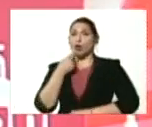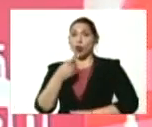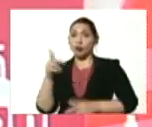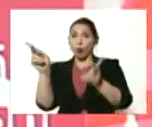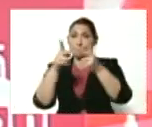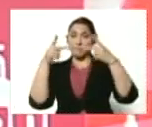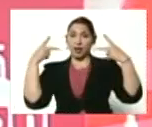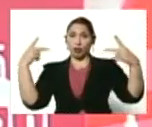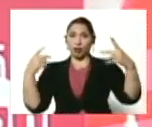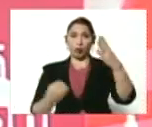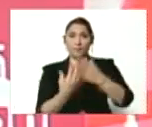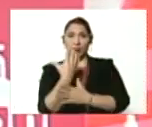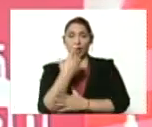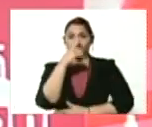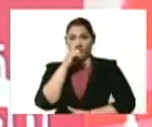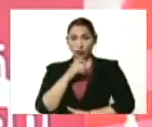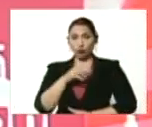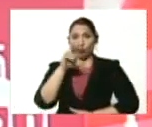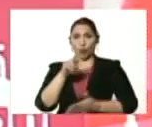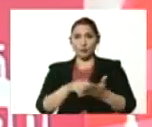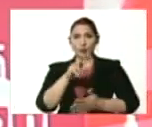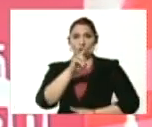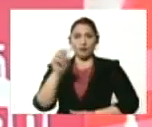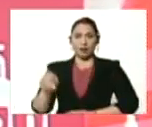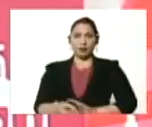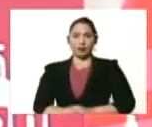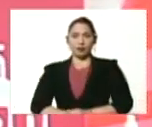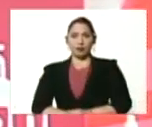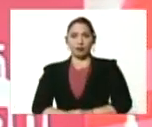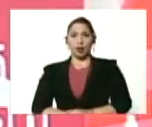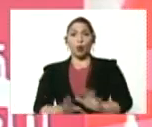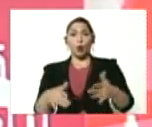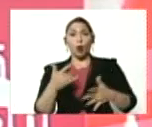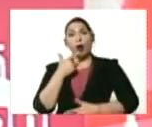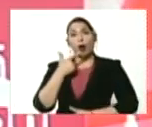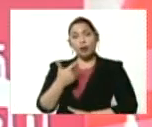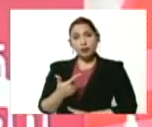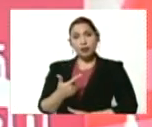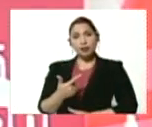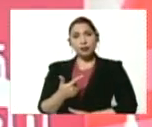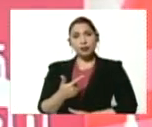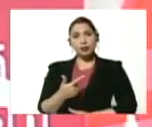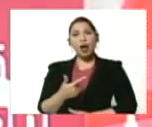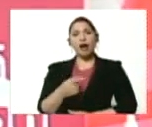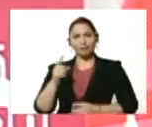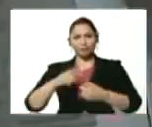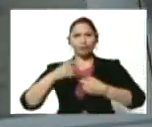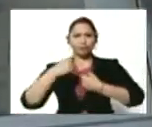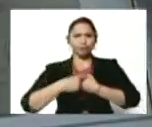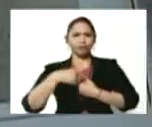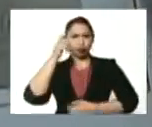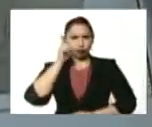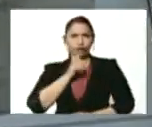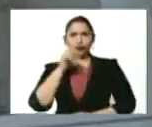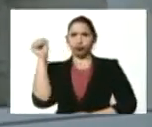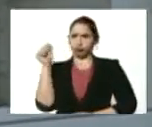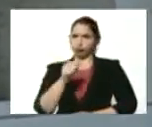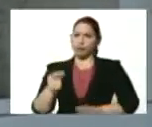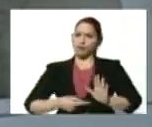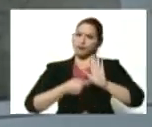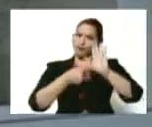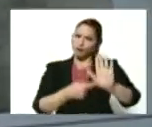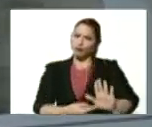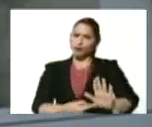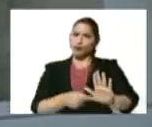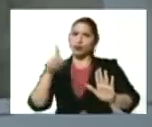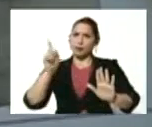mayo del año 2020. Y también dice que los asociados del señor López presentaron a los señores Alcalá